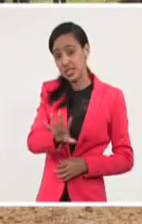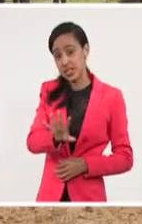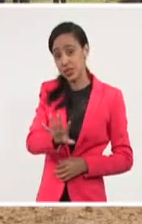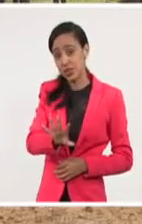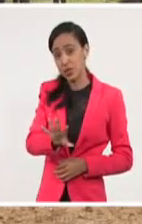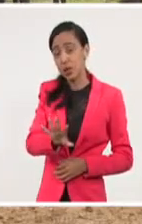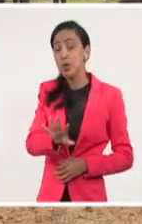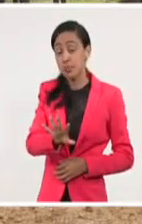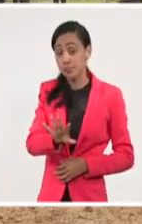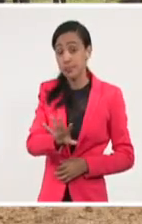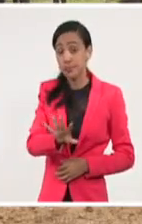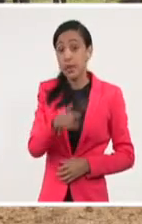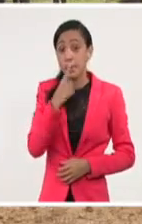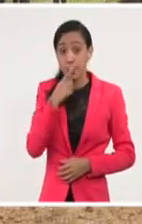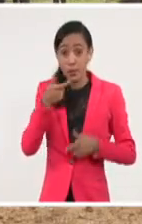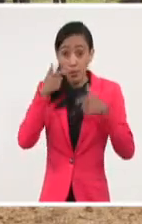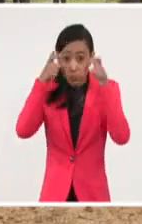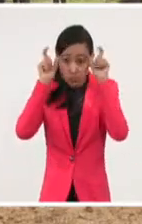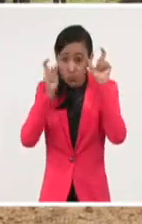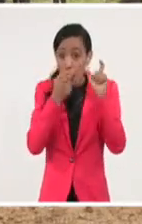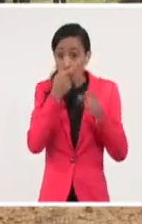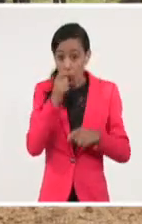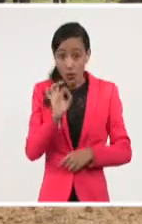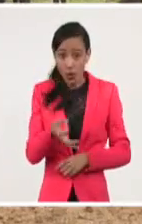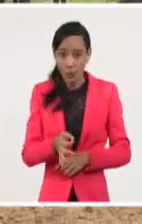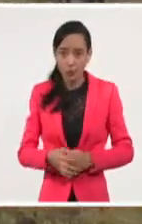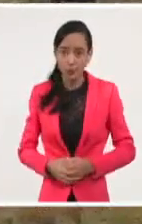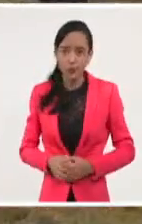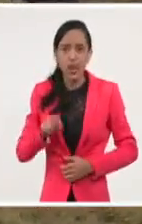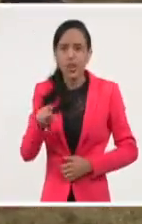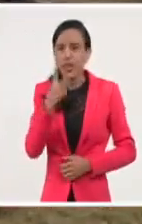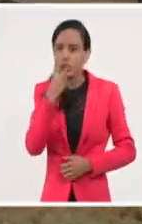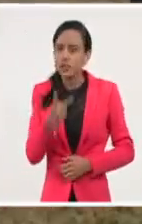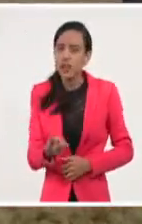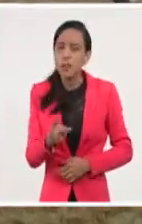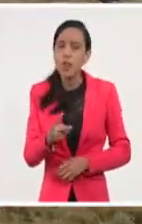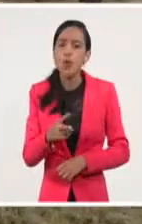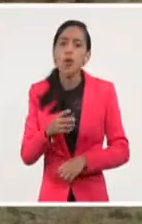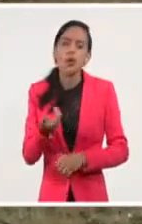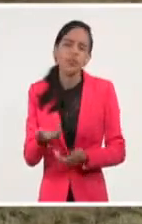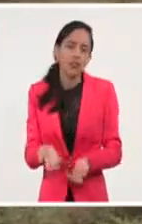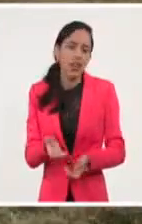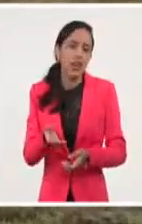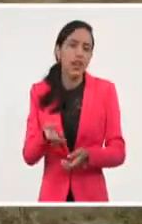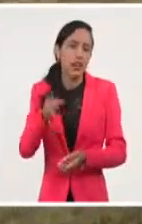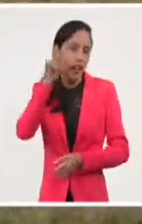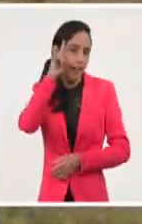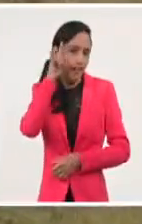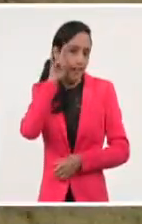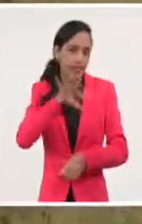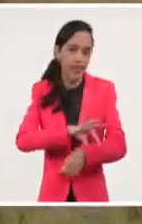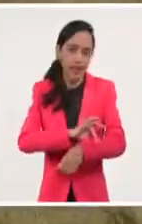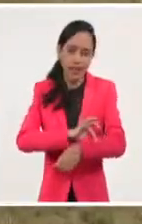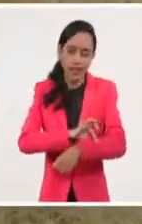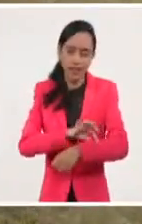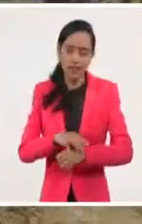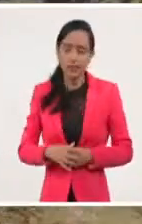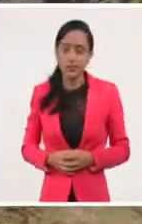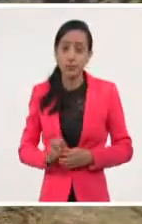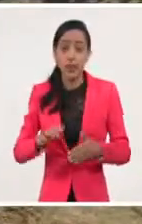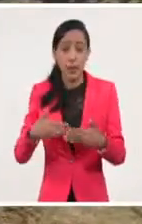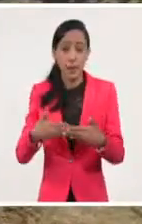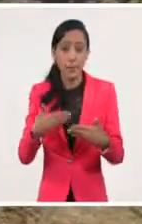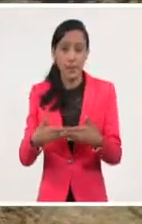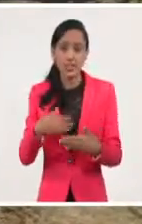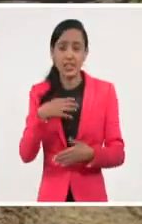1925 búfalos. Nosotros nos dedicamos a lo que era la leche y la carne. La unidad empresarial de base de desarrollo ganadero cuenta